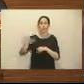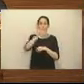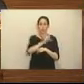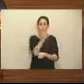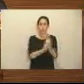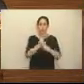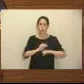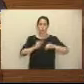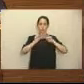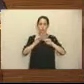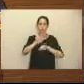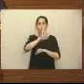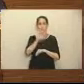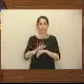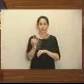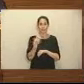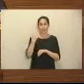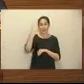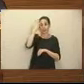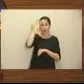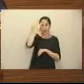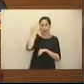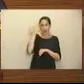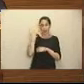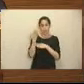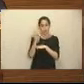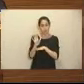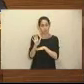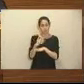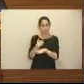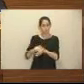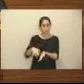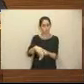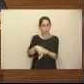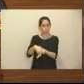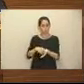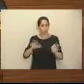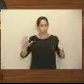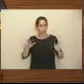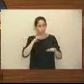que aventuran que esas predicciones están muy en entredicho.